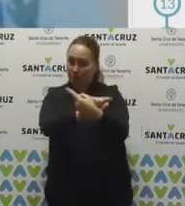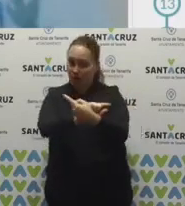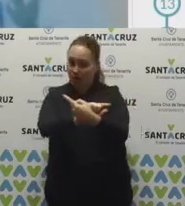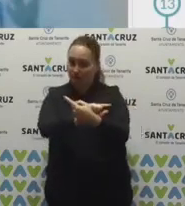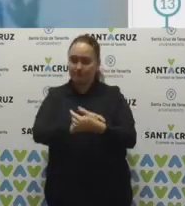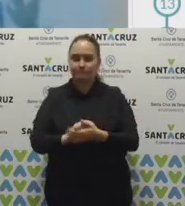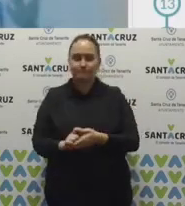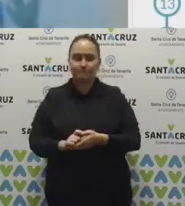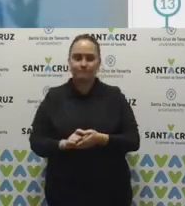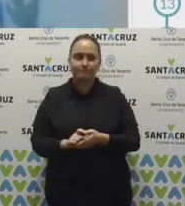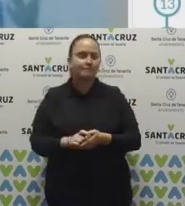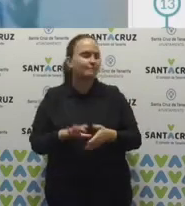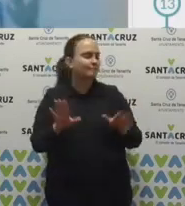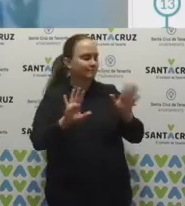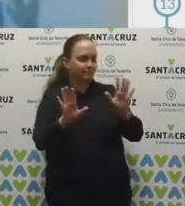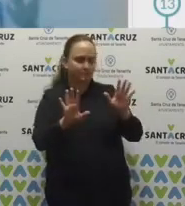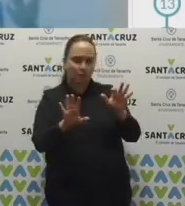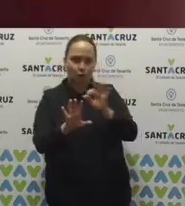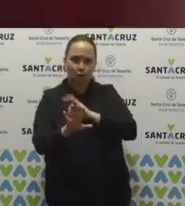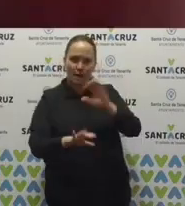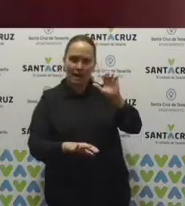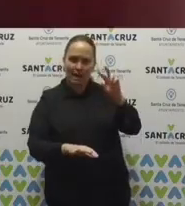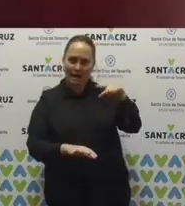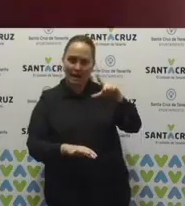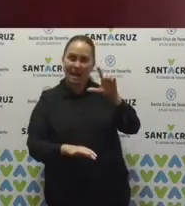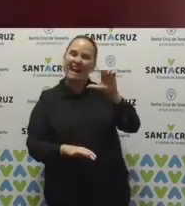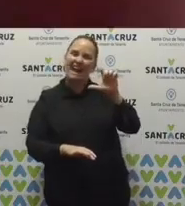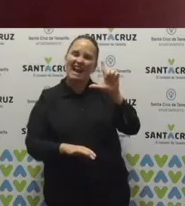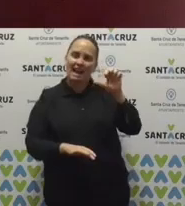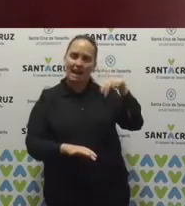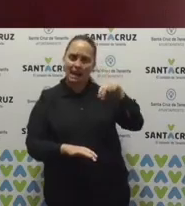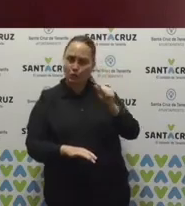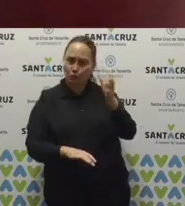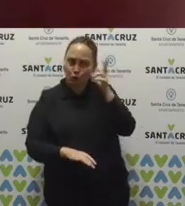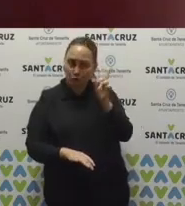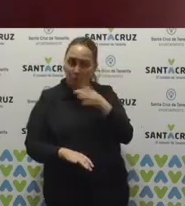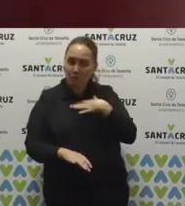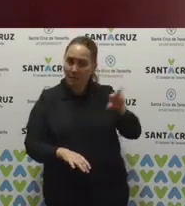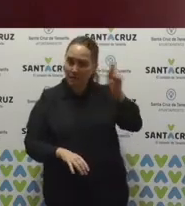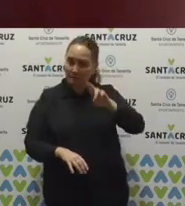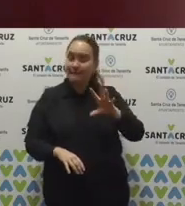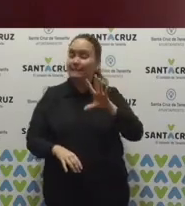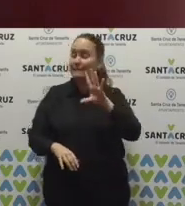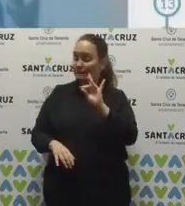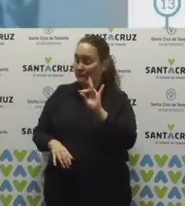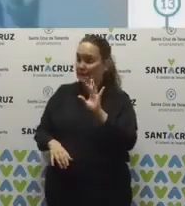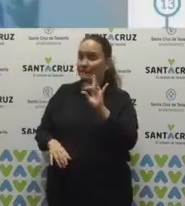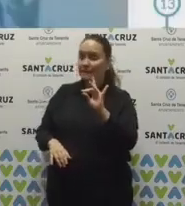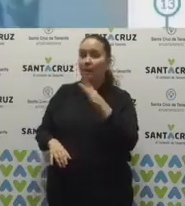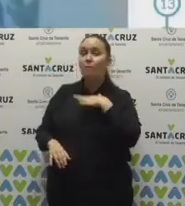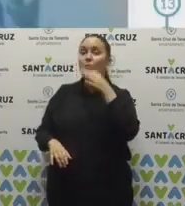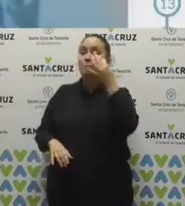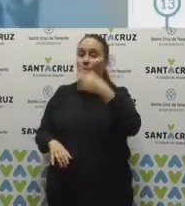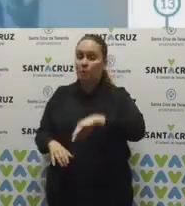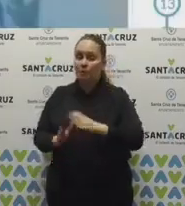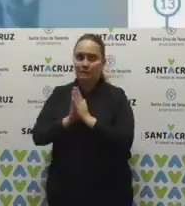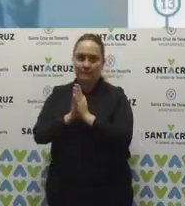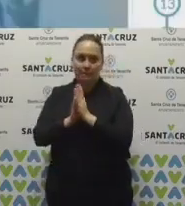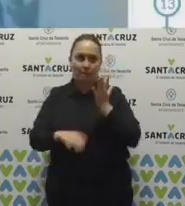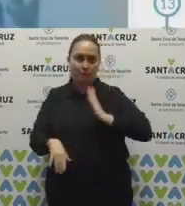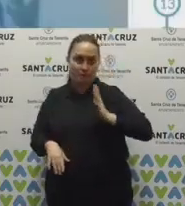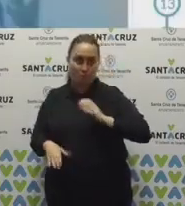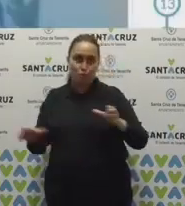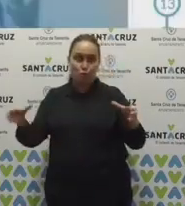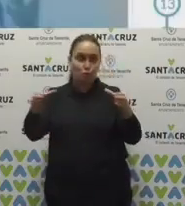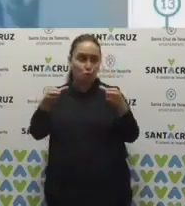doña elena no le escuché por favor podría repetir lo que dijo si pueden por favor la representante del